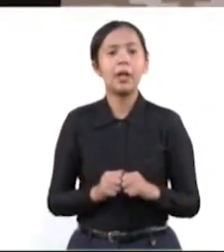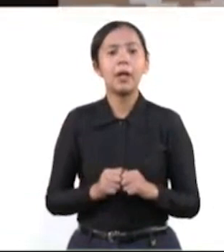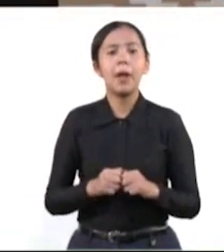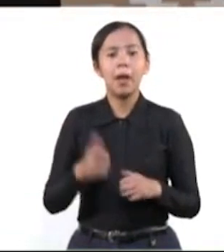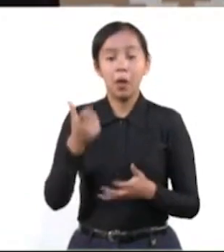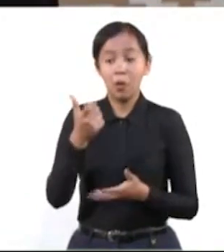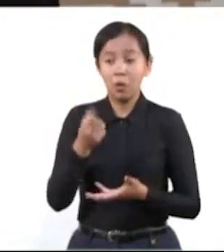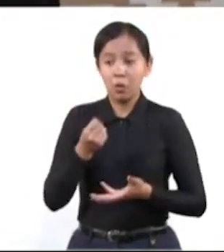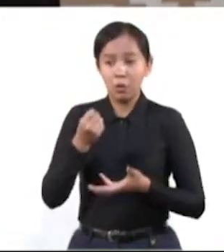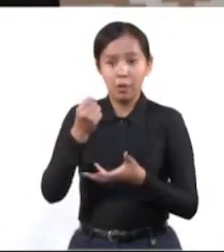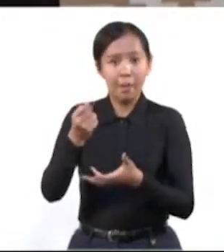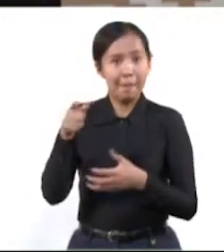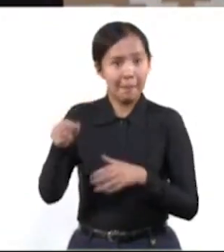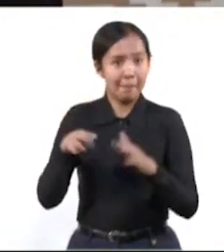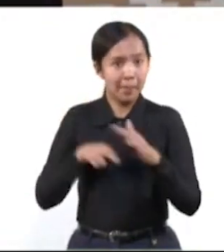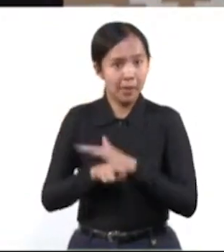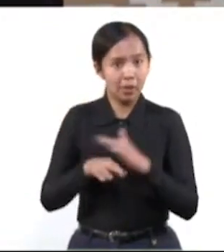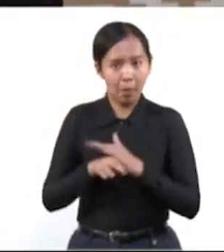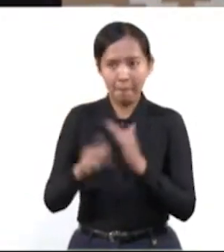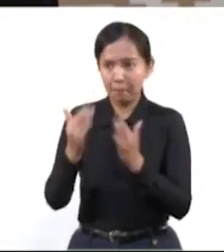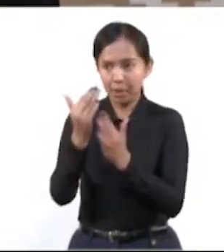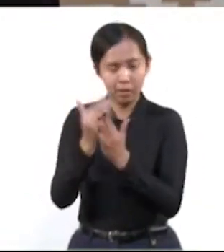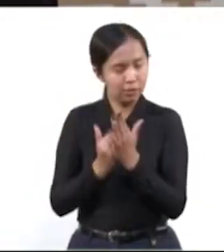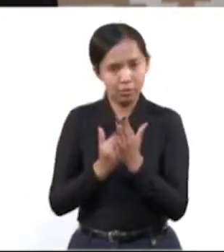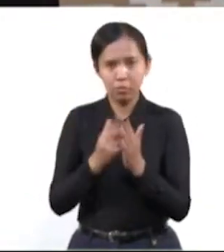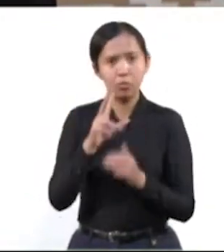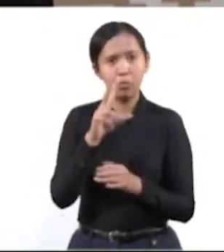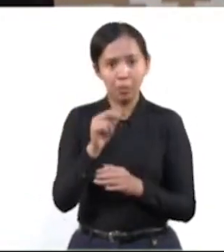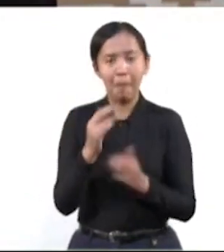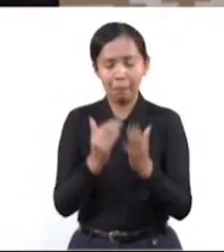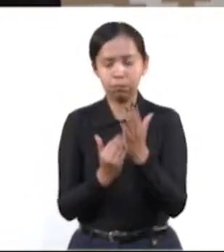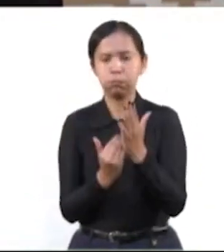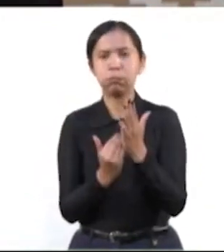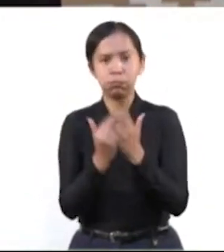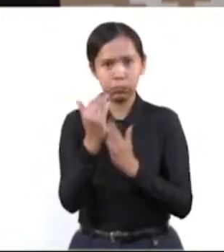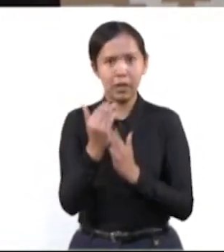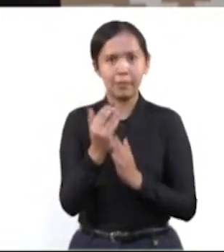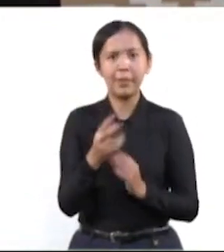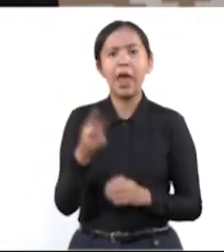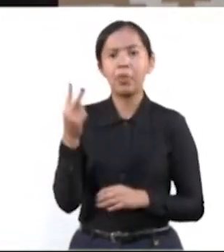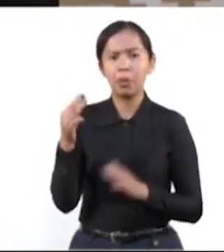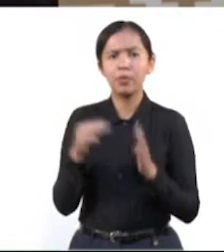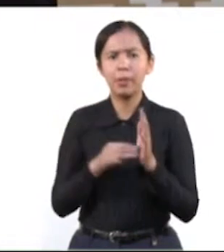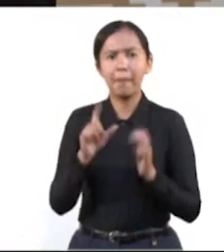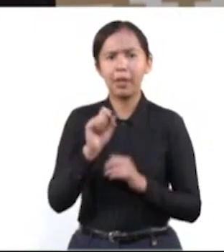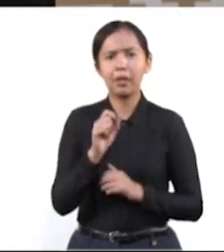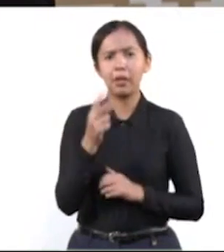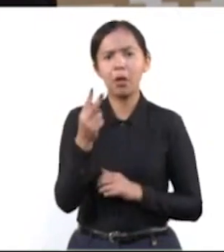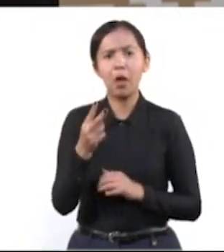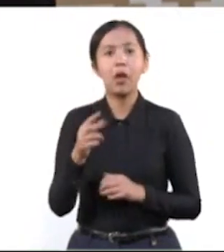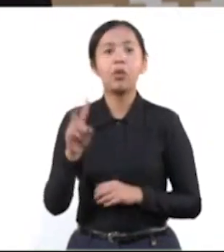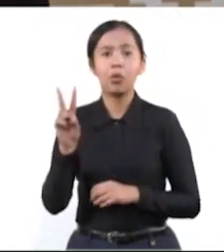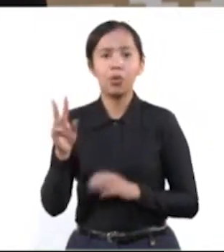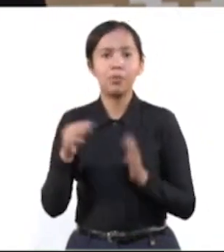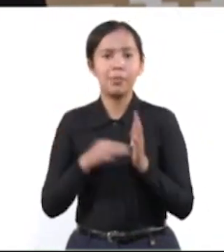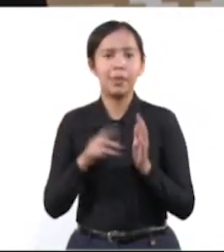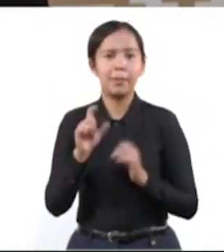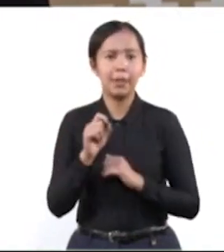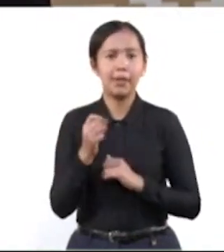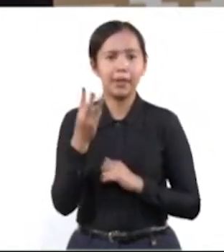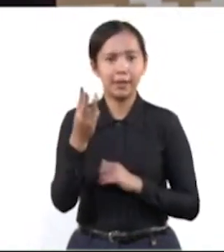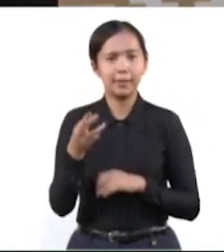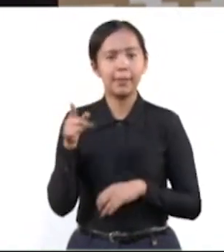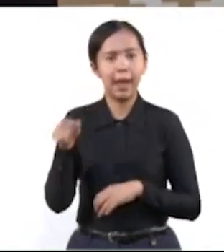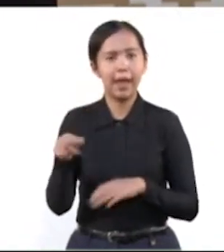no solo no se ha reducido, sino que se ha aumentado. Entre 2022 y 2023, el sistema